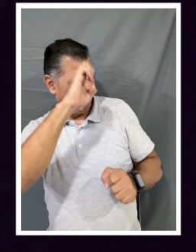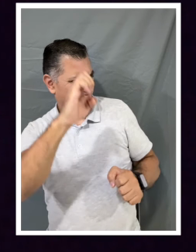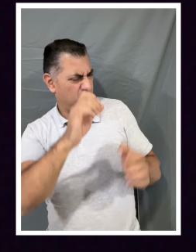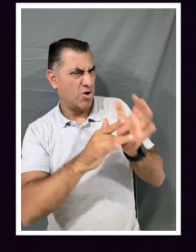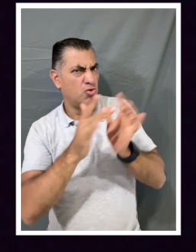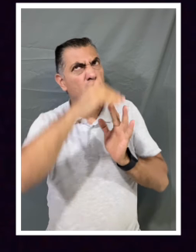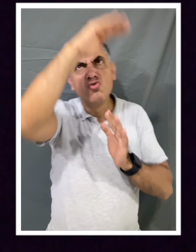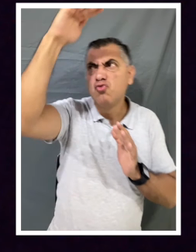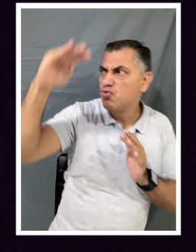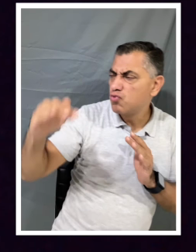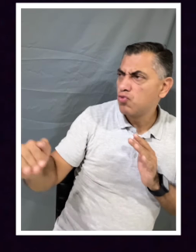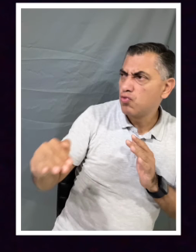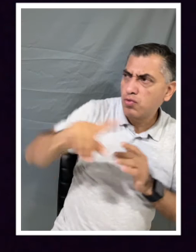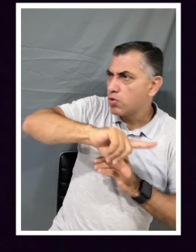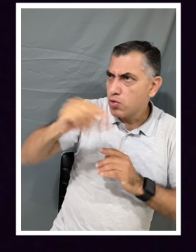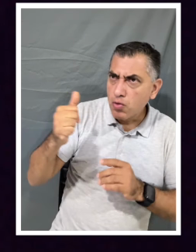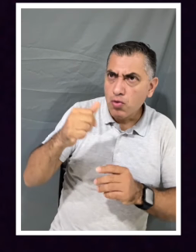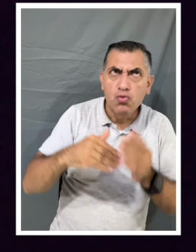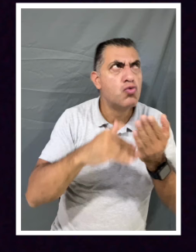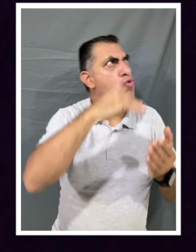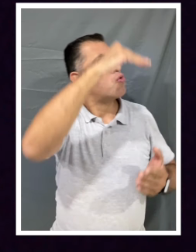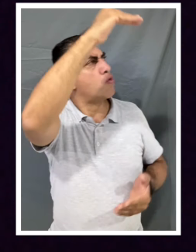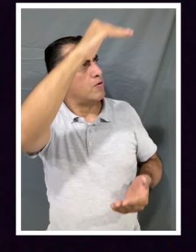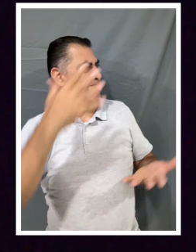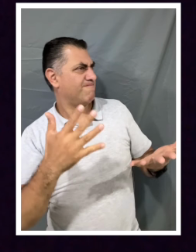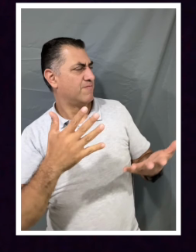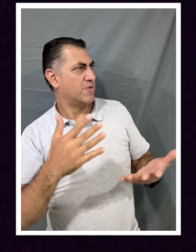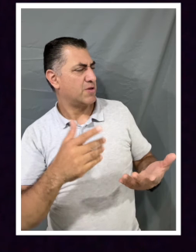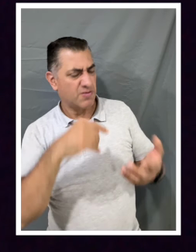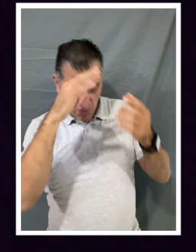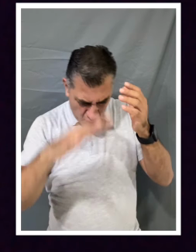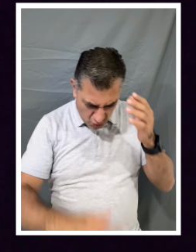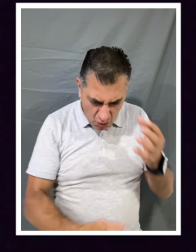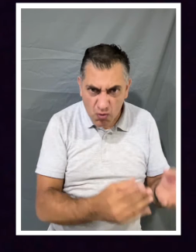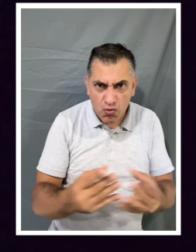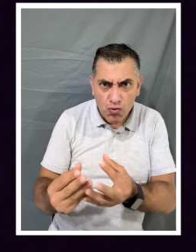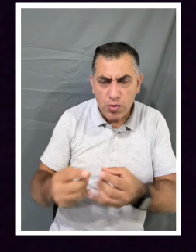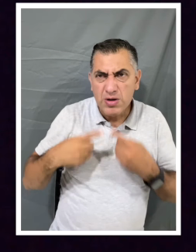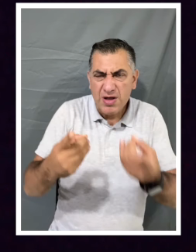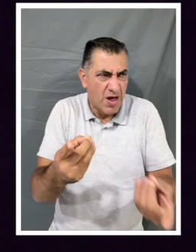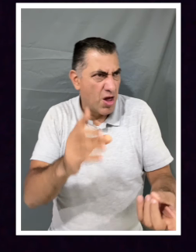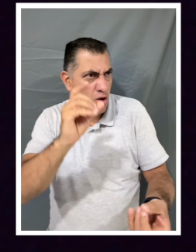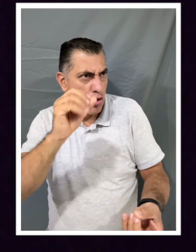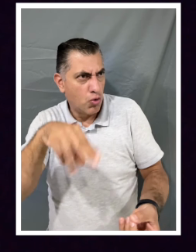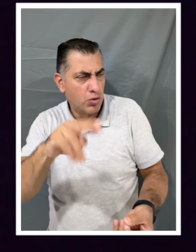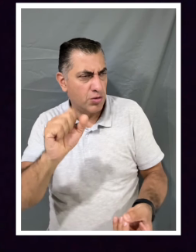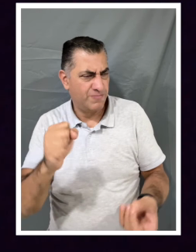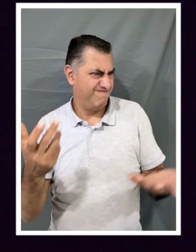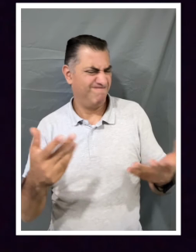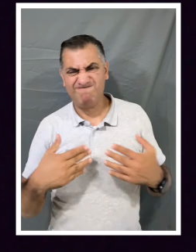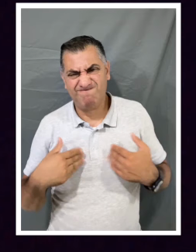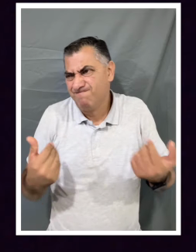que Jesús descendió y que luego volvió a ascender que que descendió al infierno y luego habla de que nos dio dones y tú podras decir qué tiene que